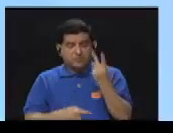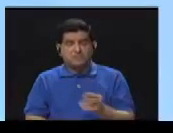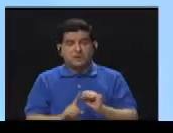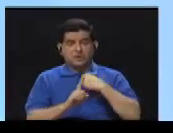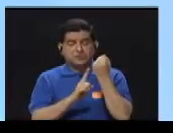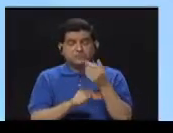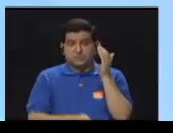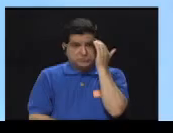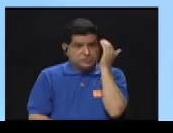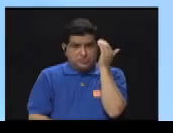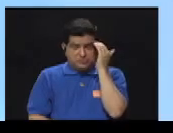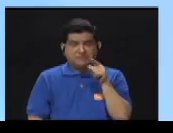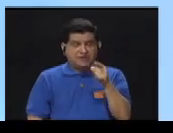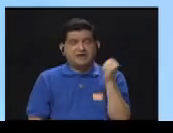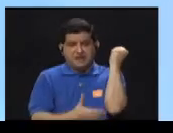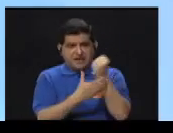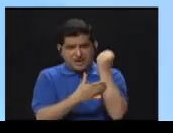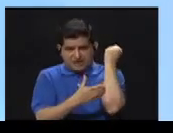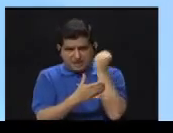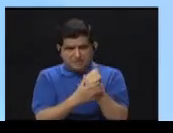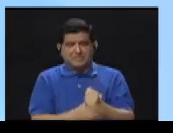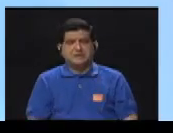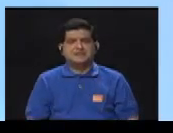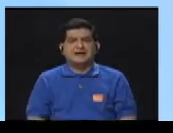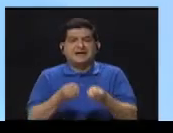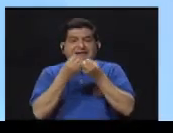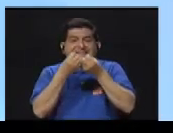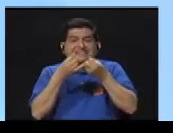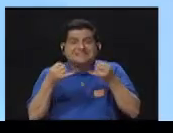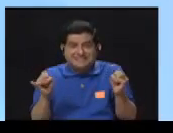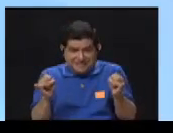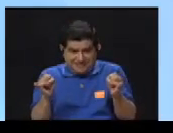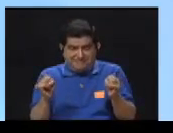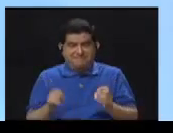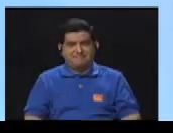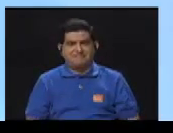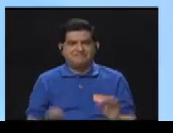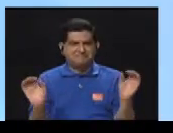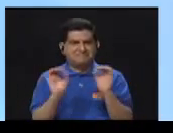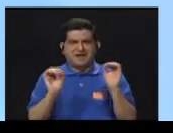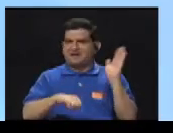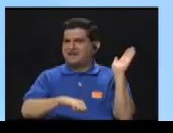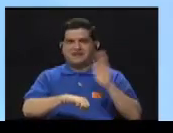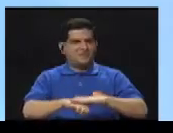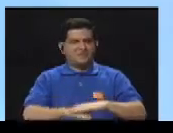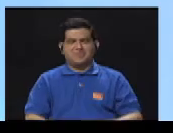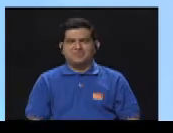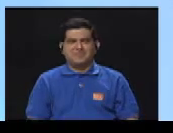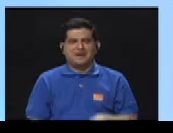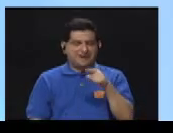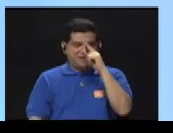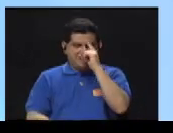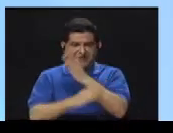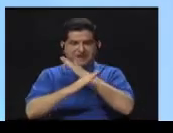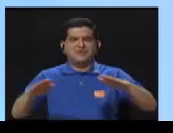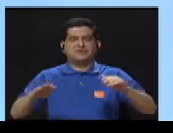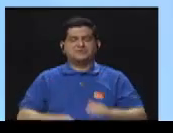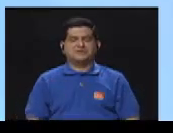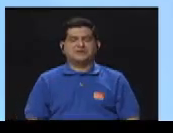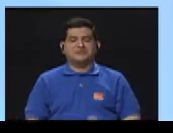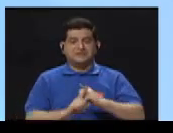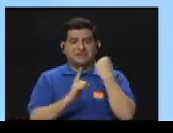pasado algo que él no sabía y lo mataron sin ninguna culpa, digamos, era totalmente inocente. Y bueno,